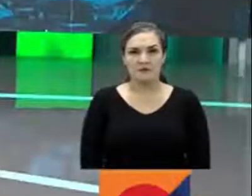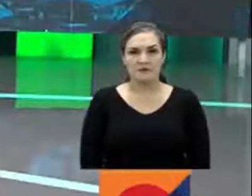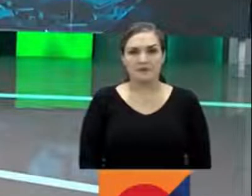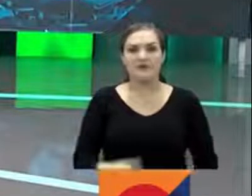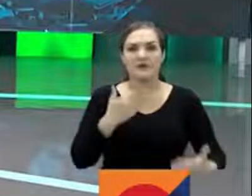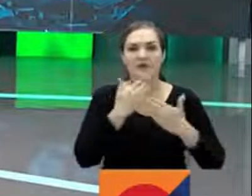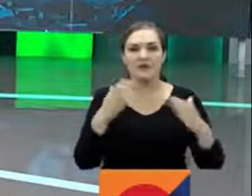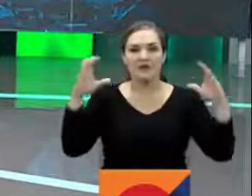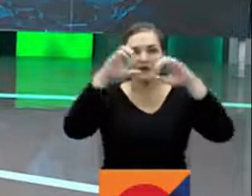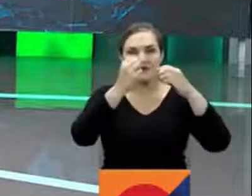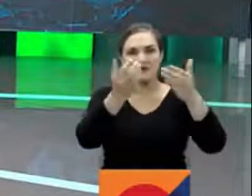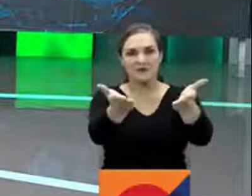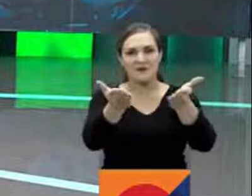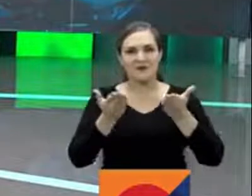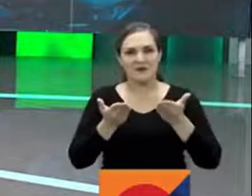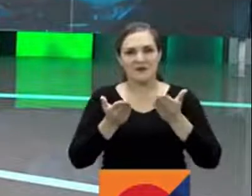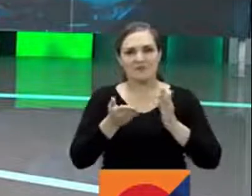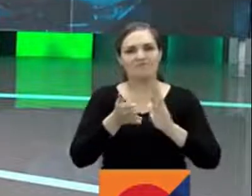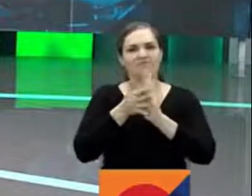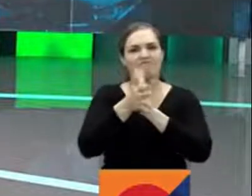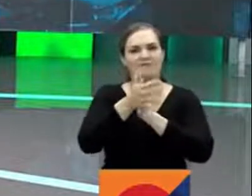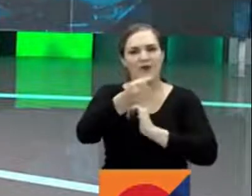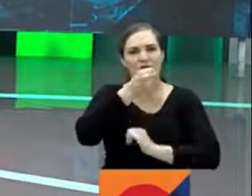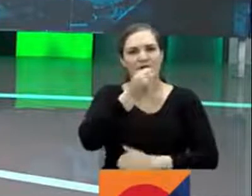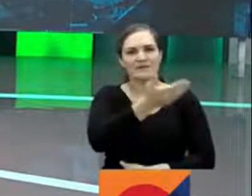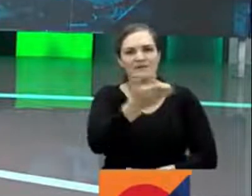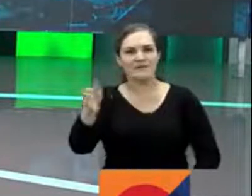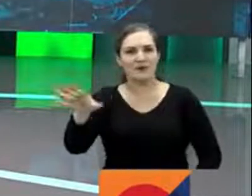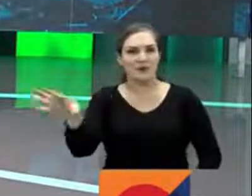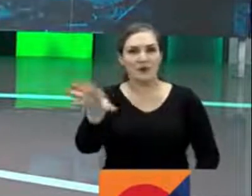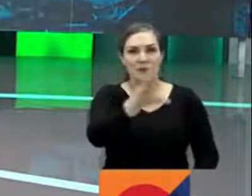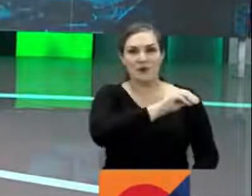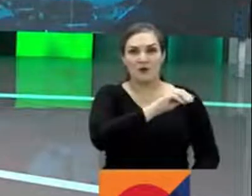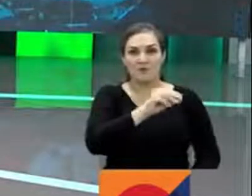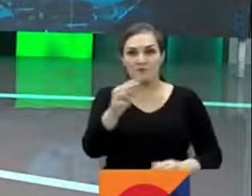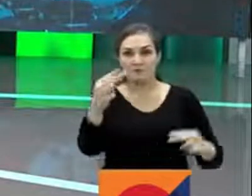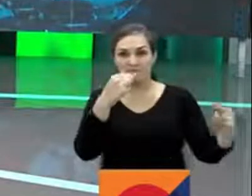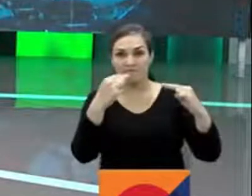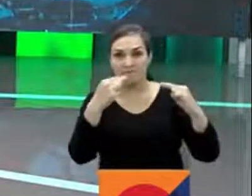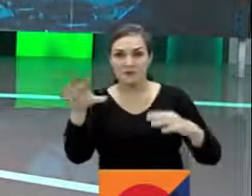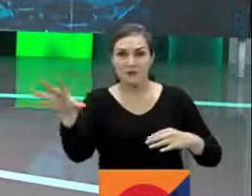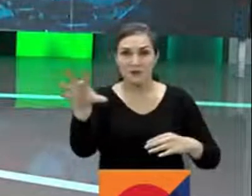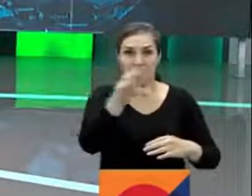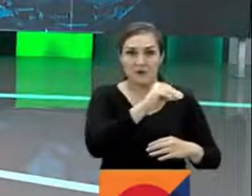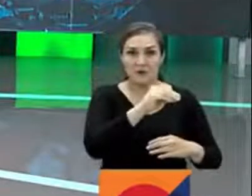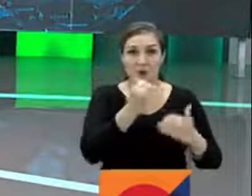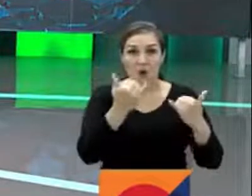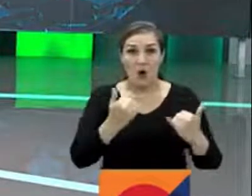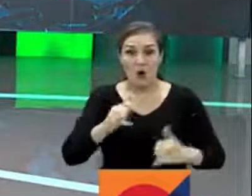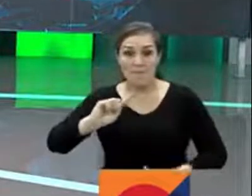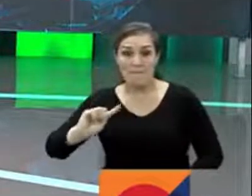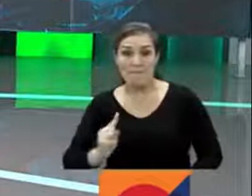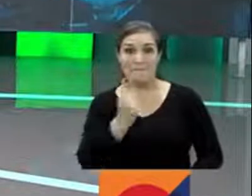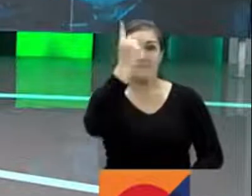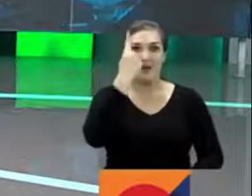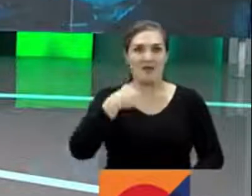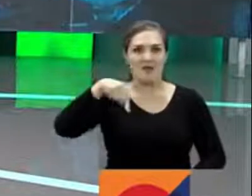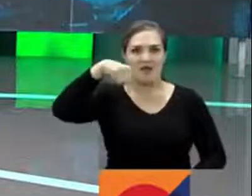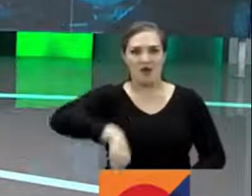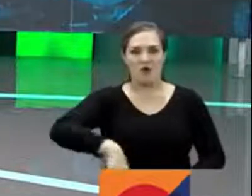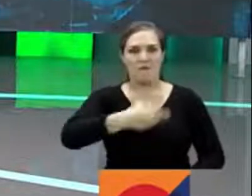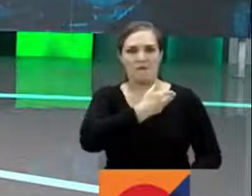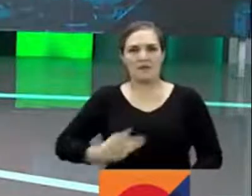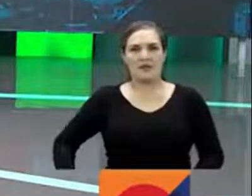Buenas noches y bienvenidos. Somos el noticiero de todos. Televidentes y Damaris, en su primer día el nuevo presidente de Colombia, Gustavo